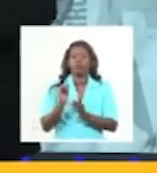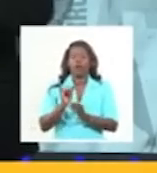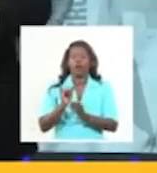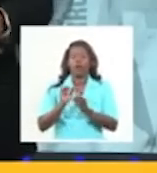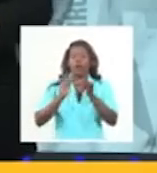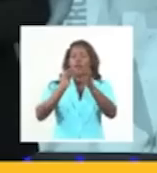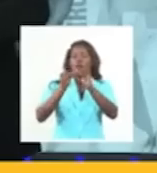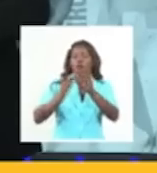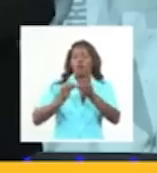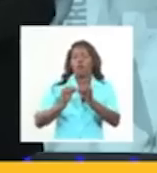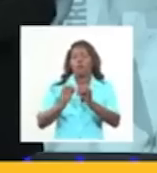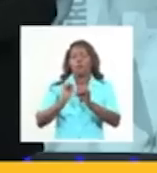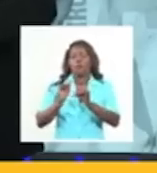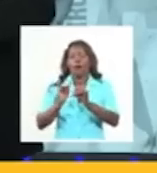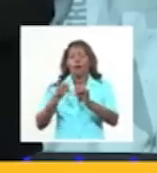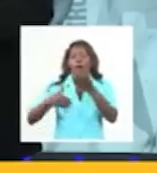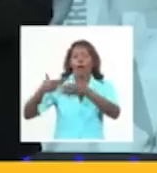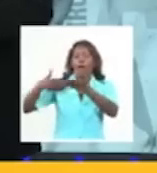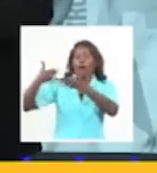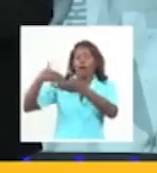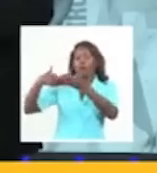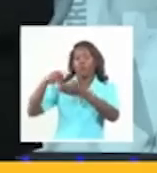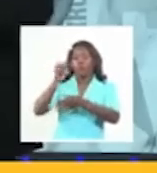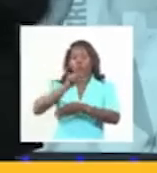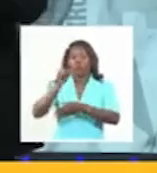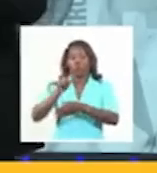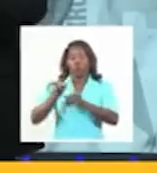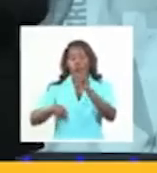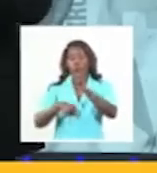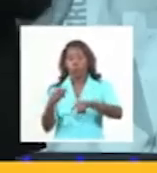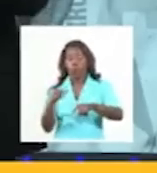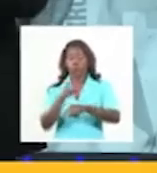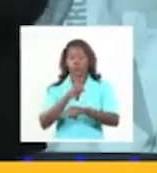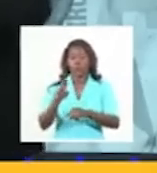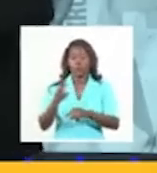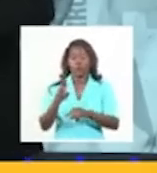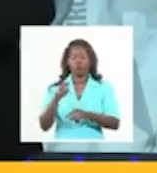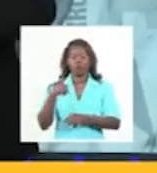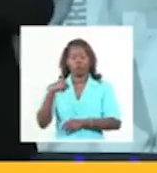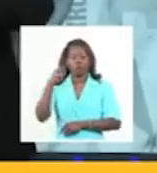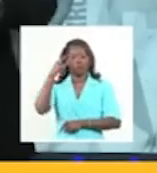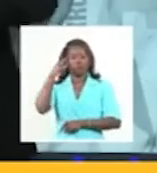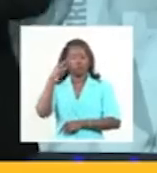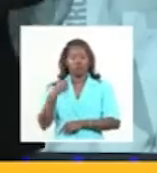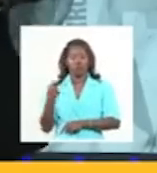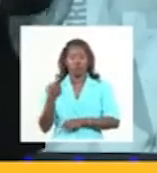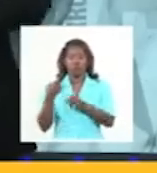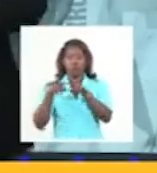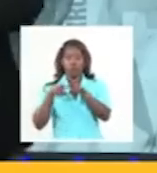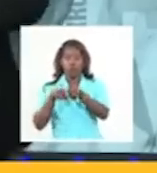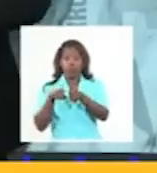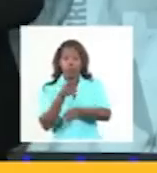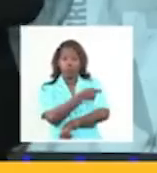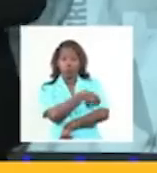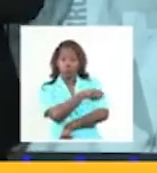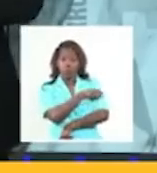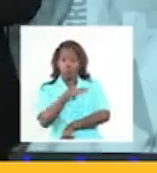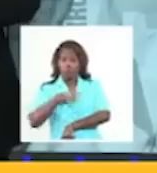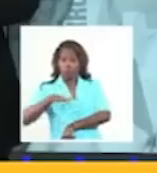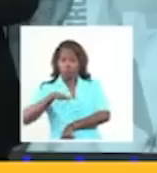Asimismo, como crea este fake news, crea los fake news a favor de la revolución.